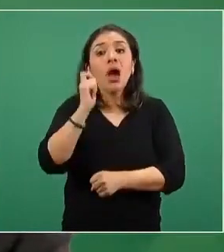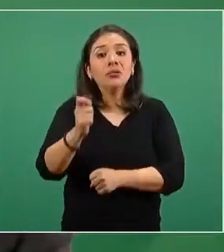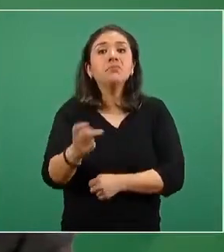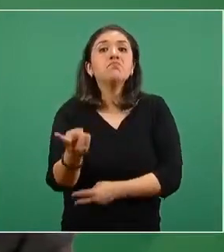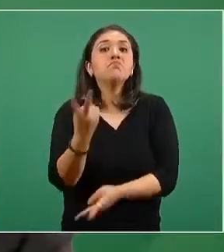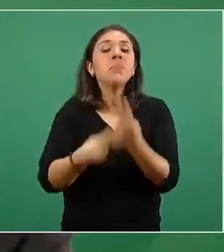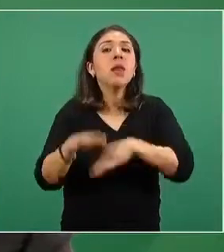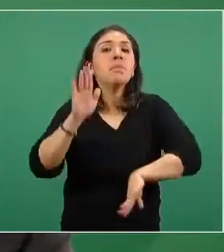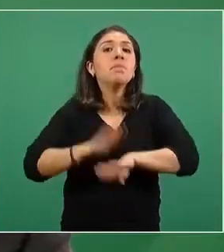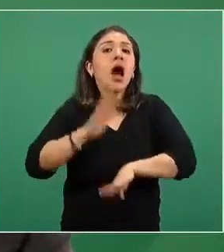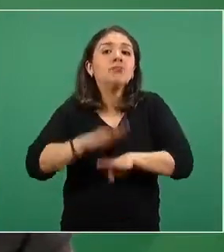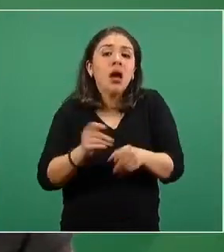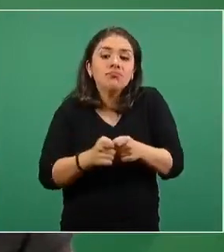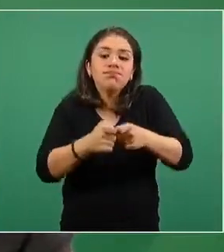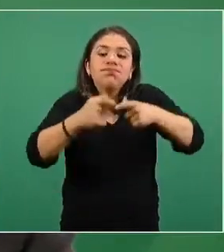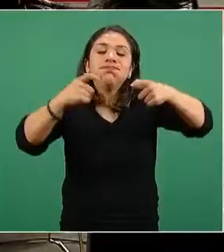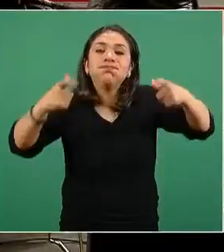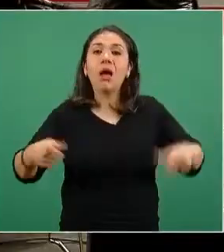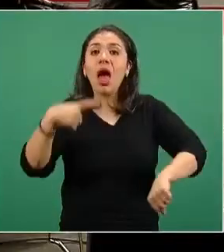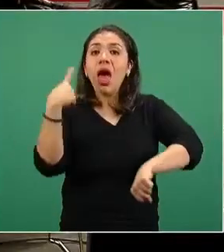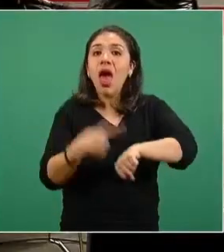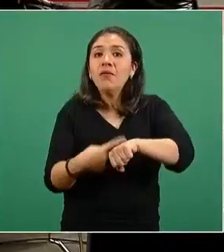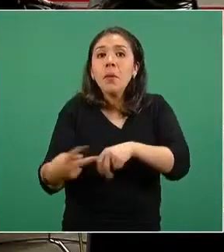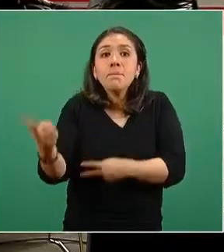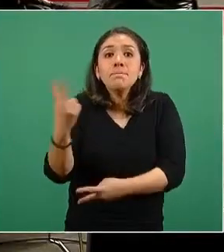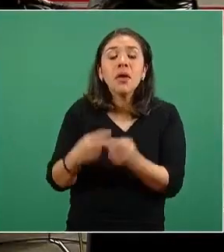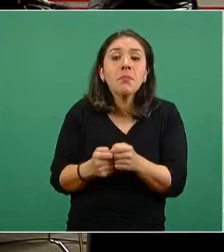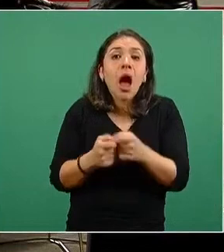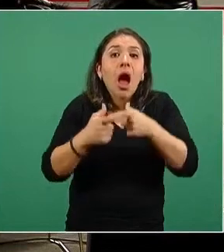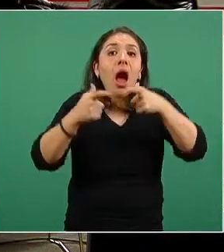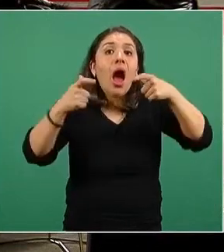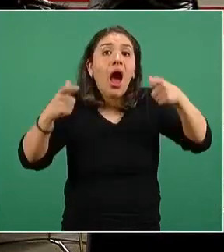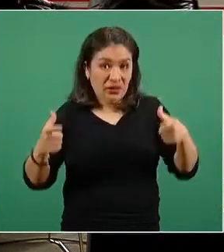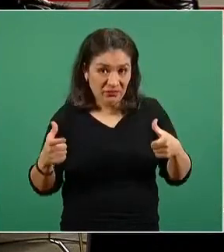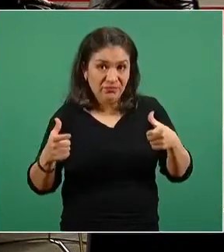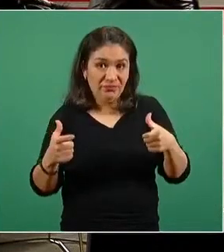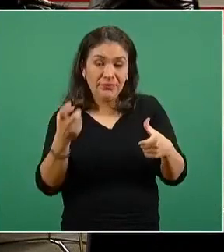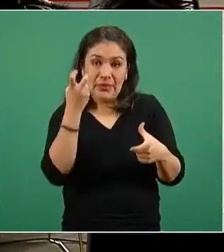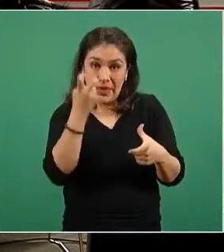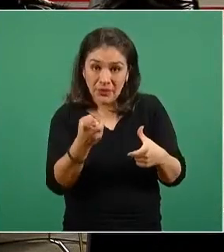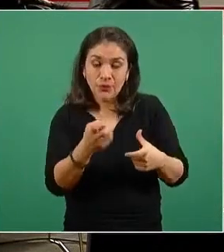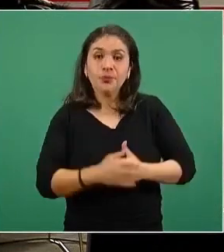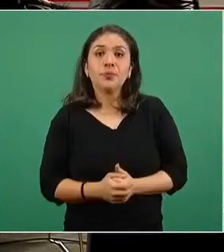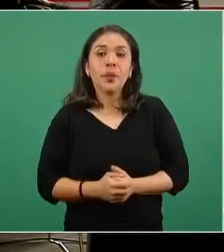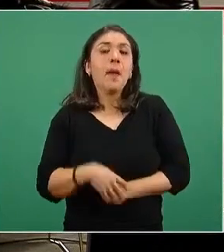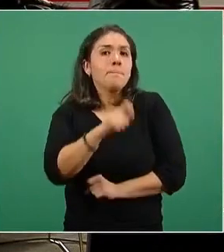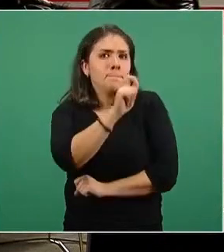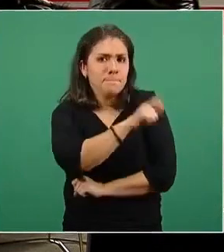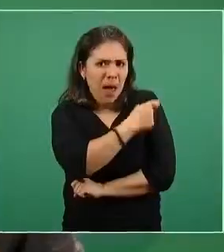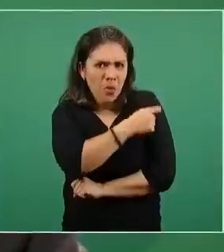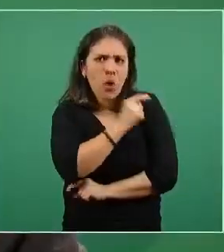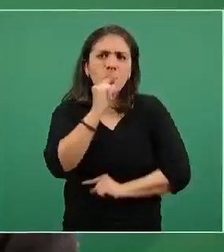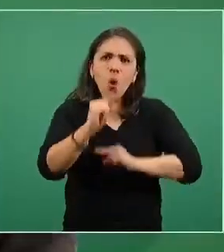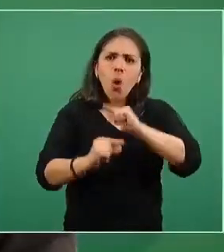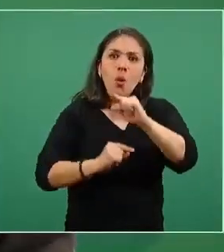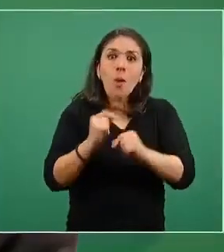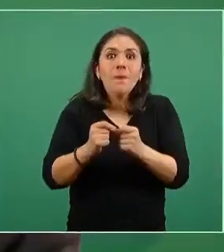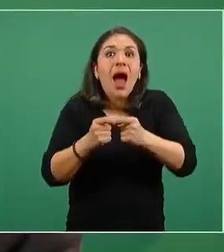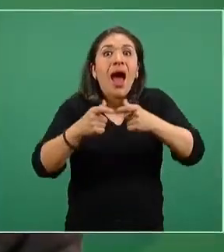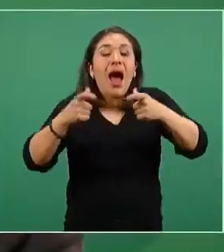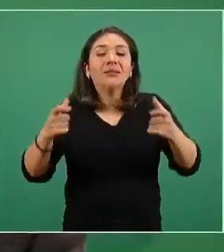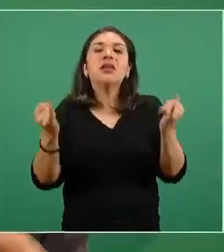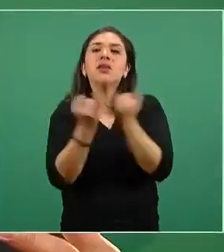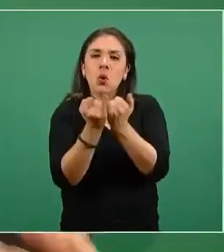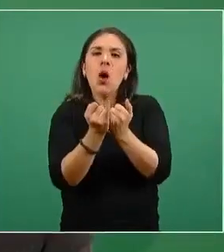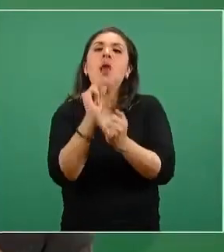ascenso, no perdamos de vista eso, sigue en ascenso la epidemia. En la medida en que la vacunación vaya progresando, llegará un punto